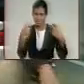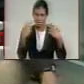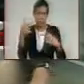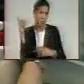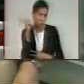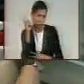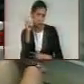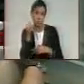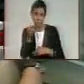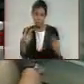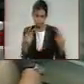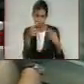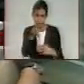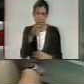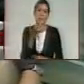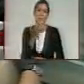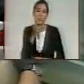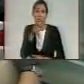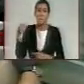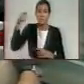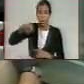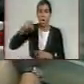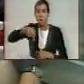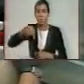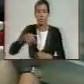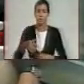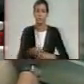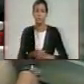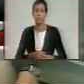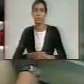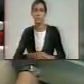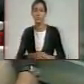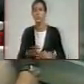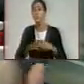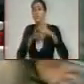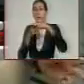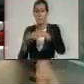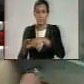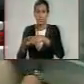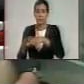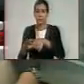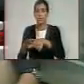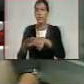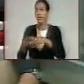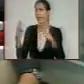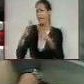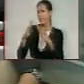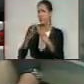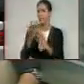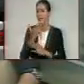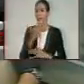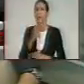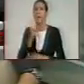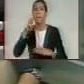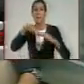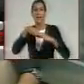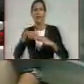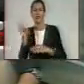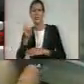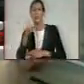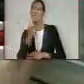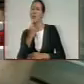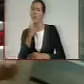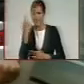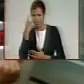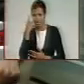amigo que me está oyendo, si usted está pagando hoy, por ejemplo, un crédito hipotecario, fíjate el Banco de Venezuela,